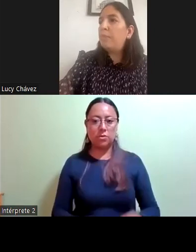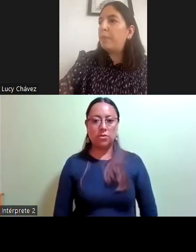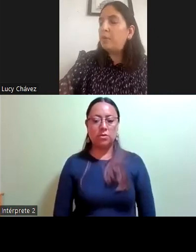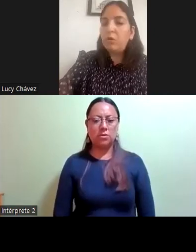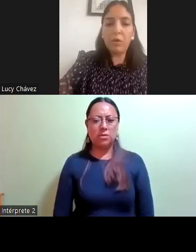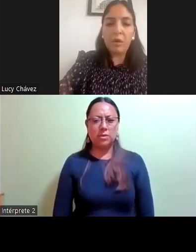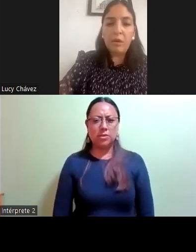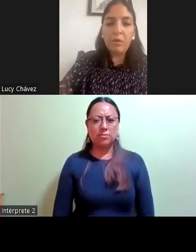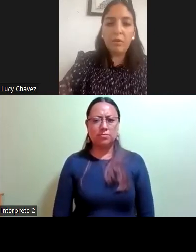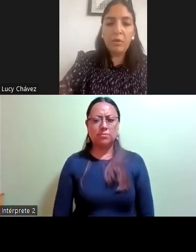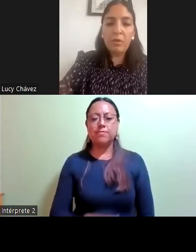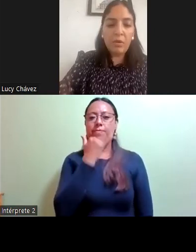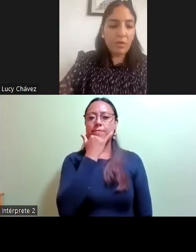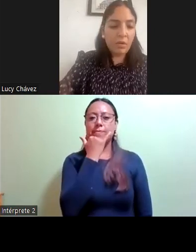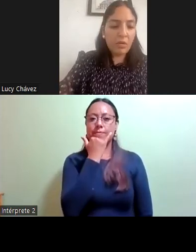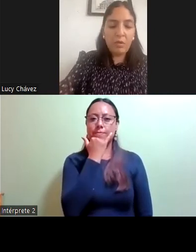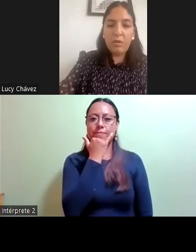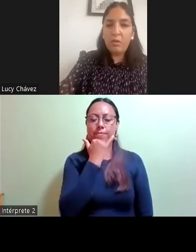Perdón.